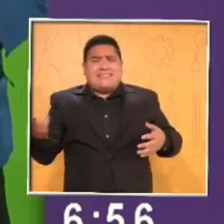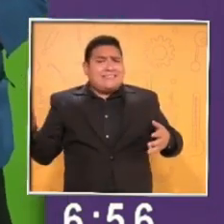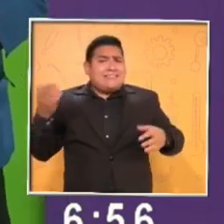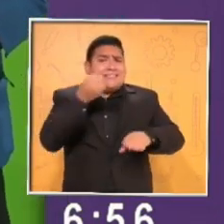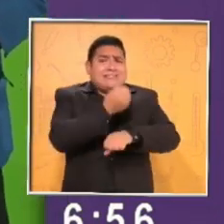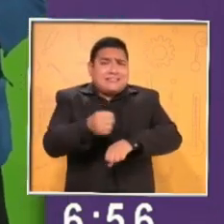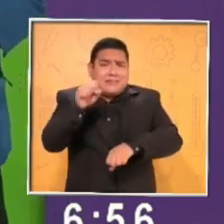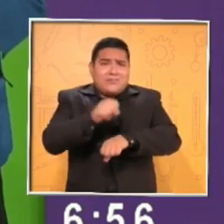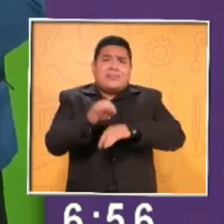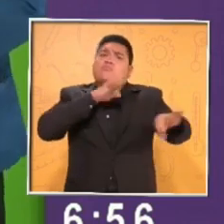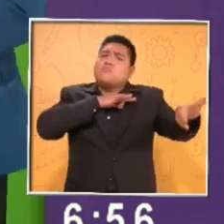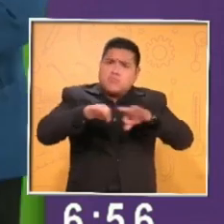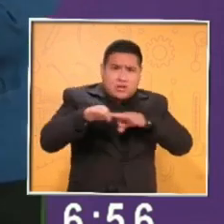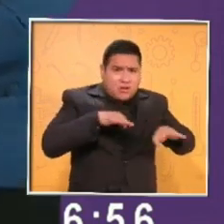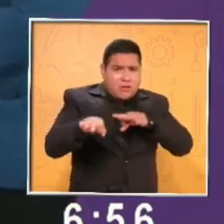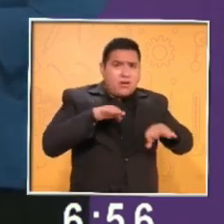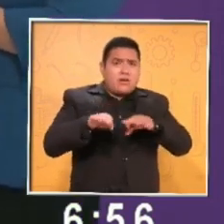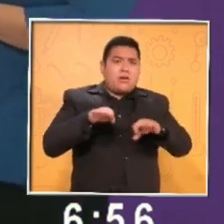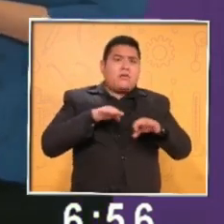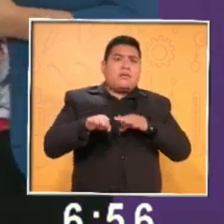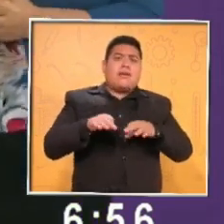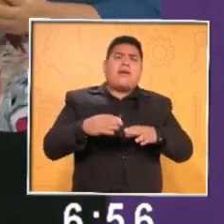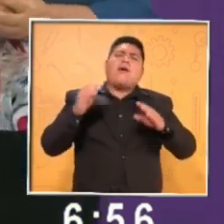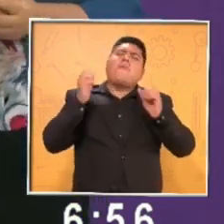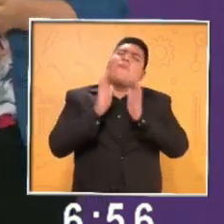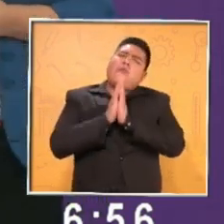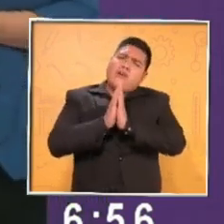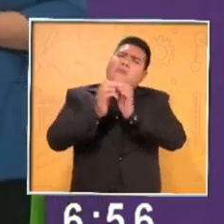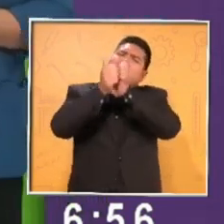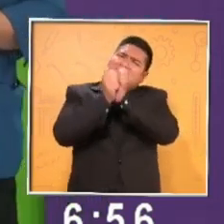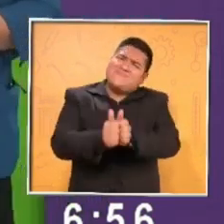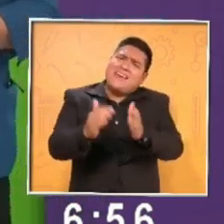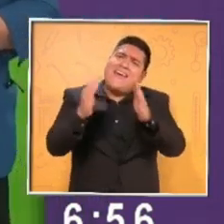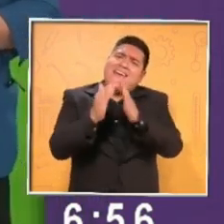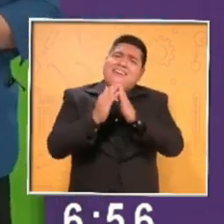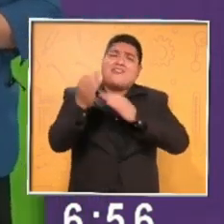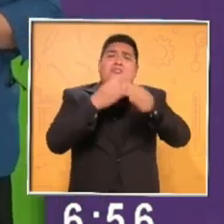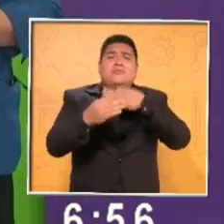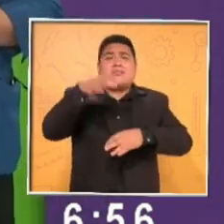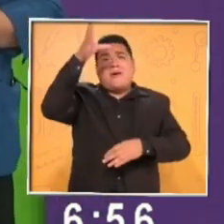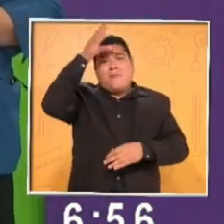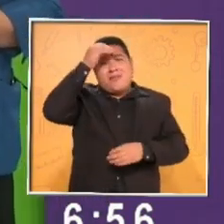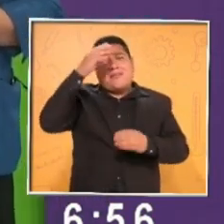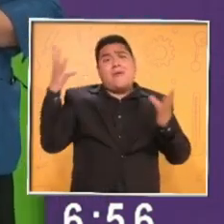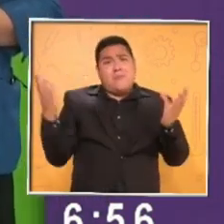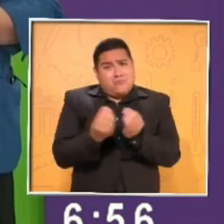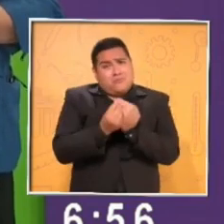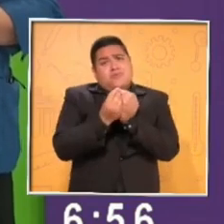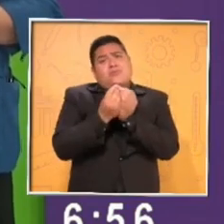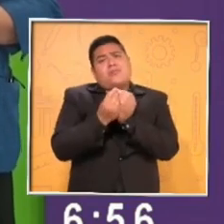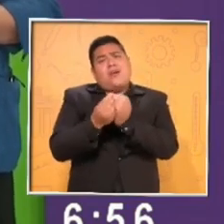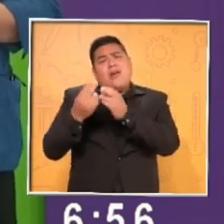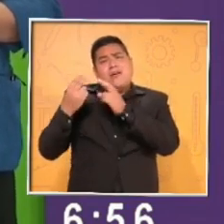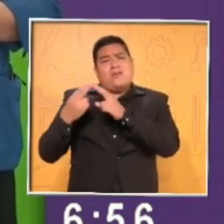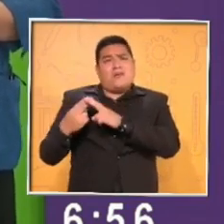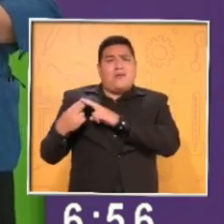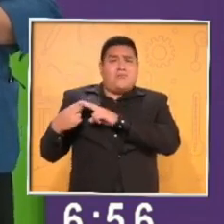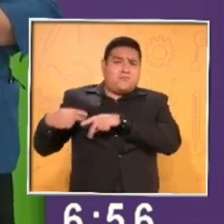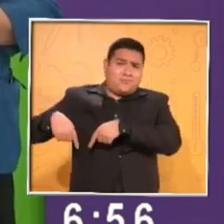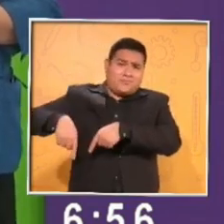son semanas de trabajo. Quédate en casa y aprendamos juntos. aprendamos juntos durante, con